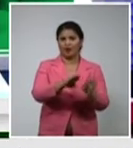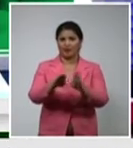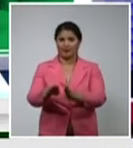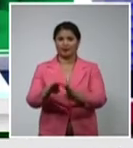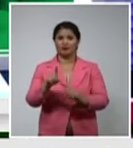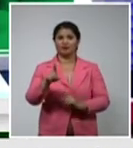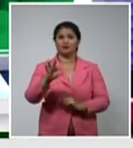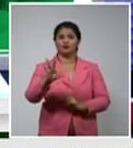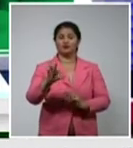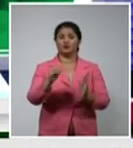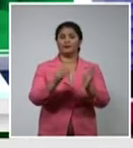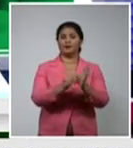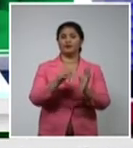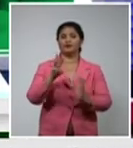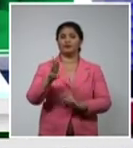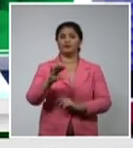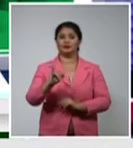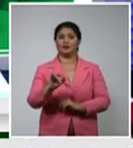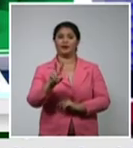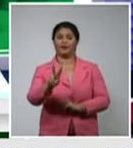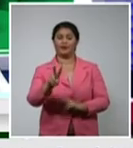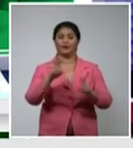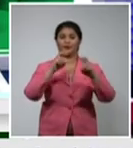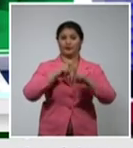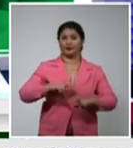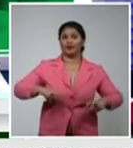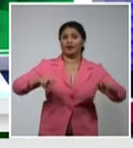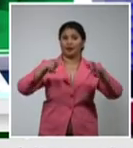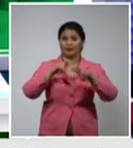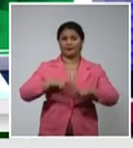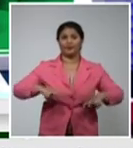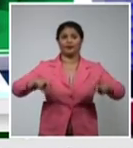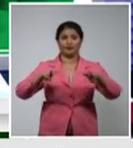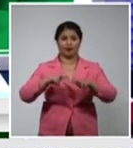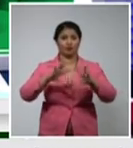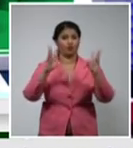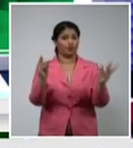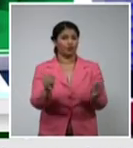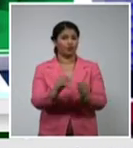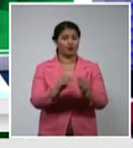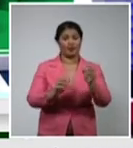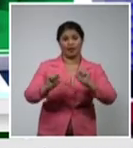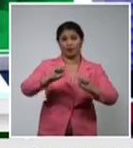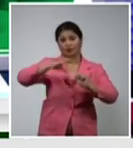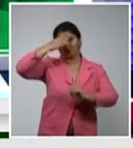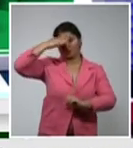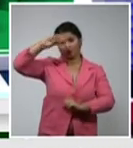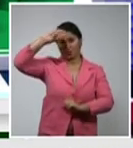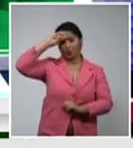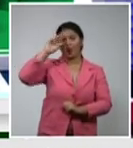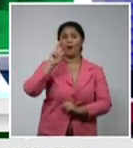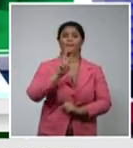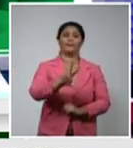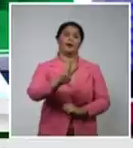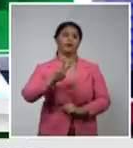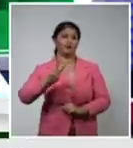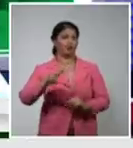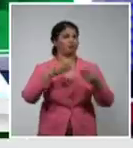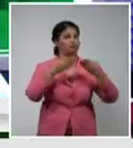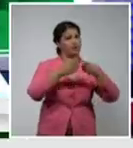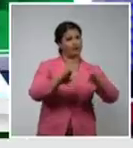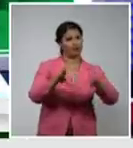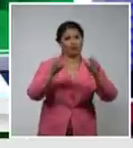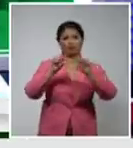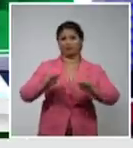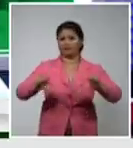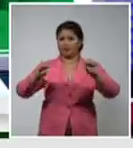18.362 muestras en los 22 laboratorios de biología molecular que tenemos funcionando en nuestro país. El de